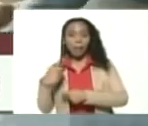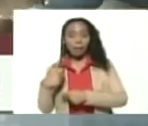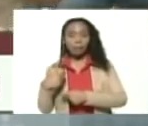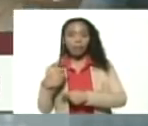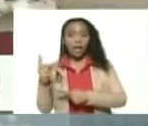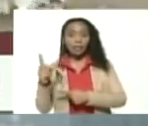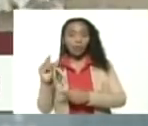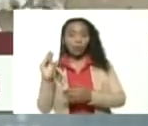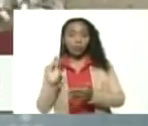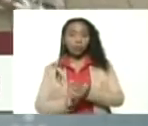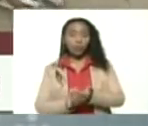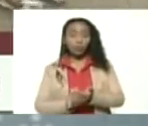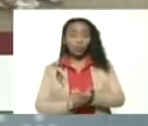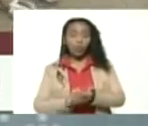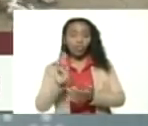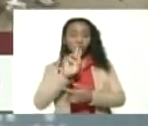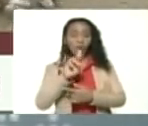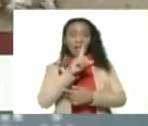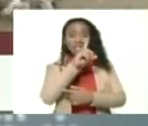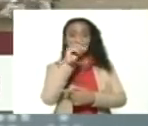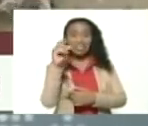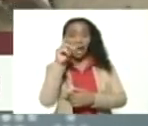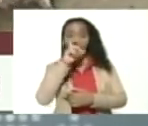marcó a Venezuela 100 años.